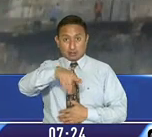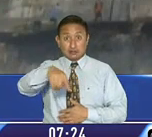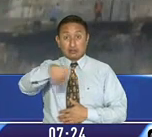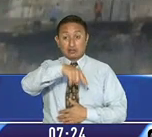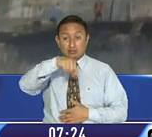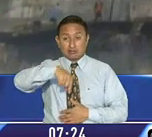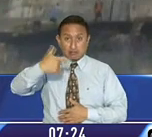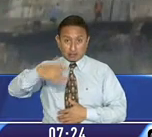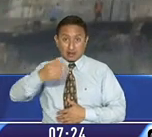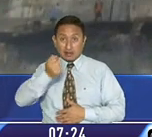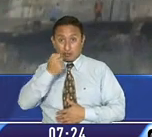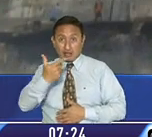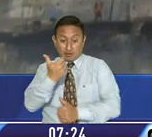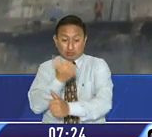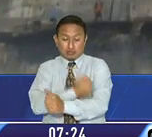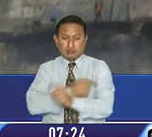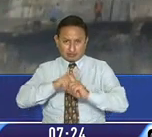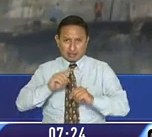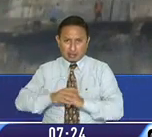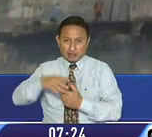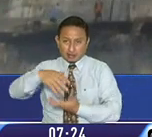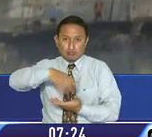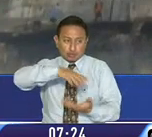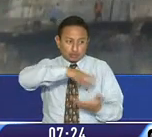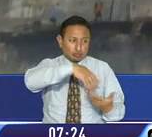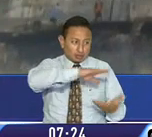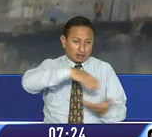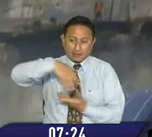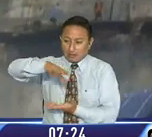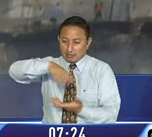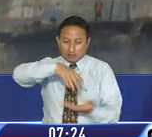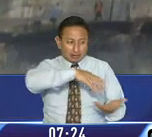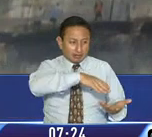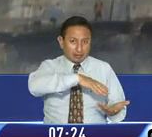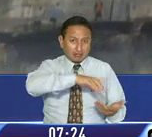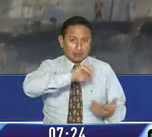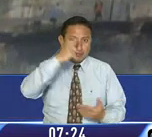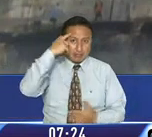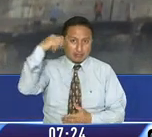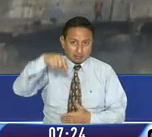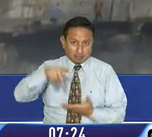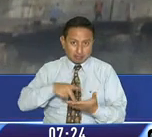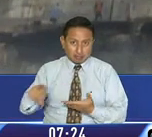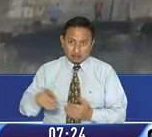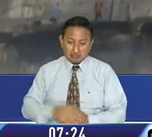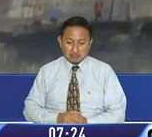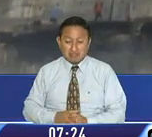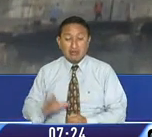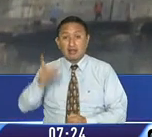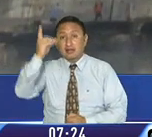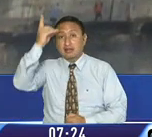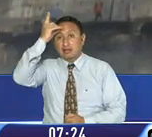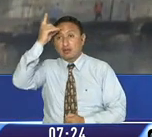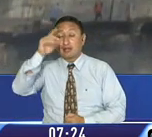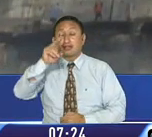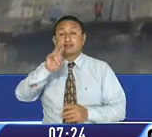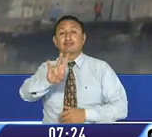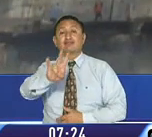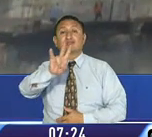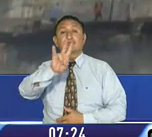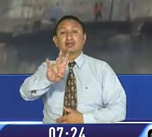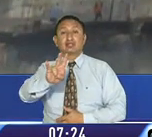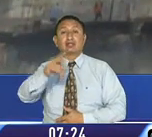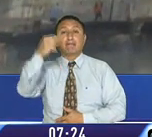de medicamentos, lamentablemente el Estado no canceló. Le debe aproximadamente 7 millones de dólares